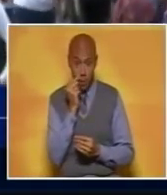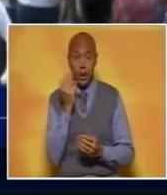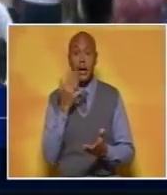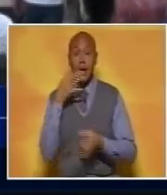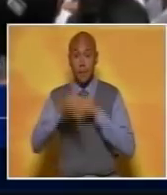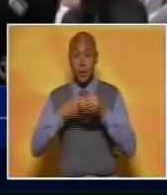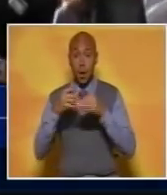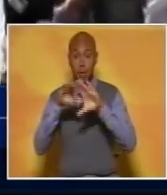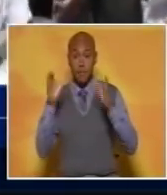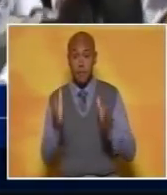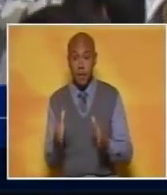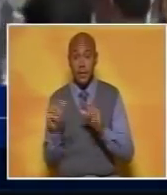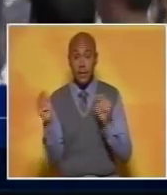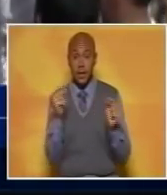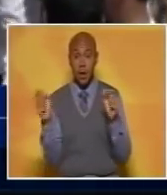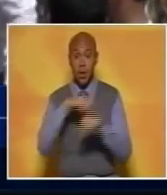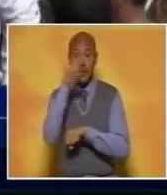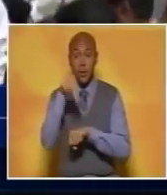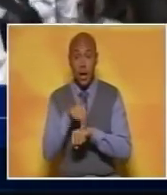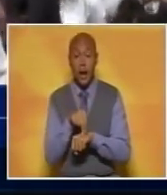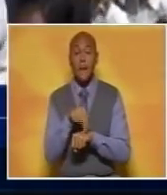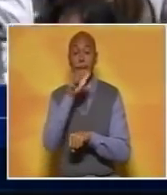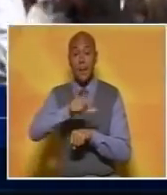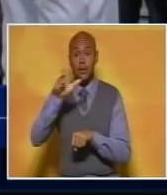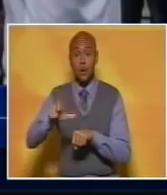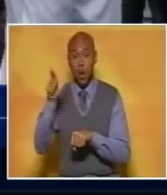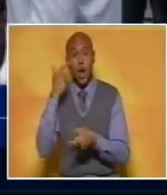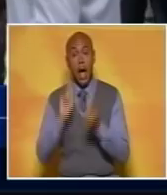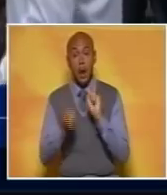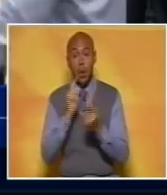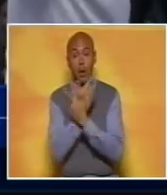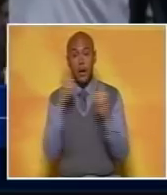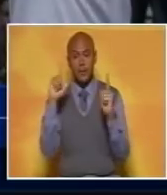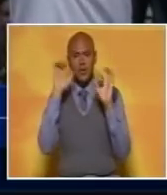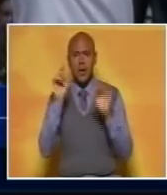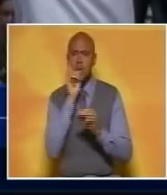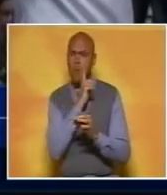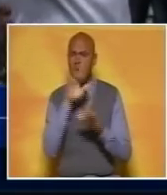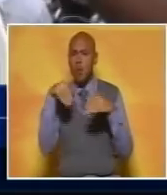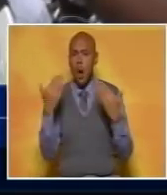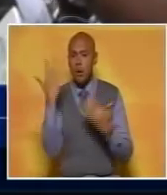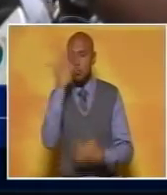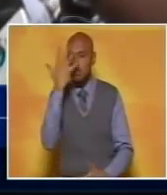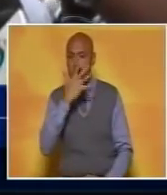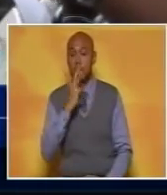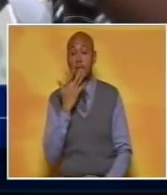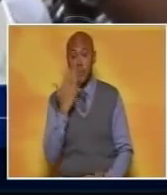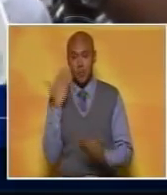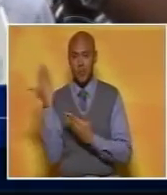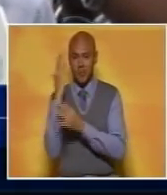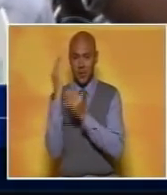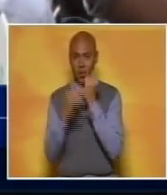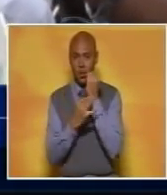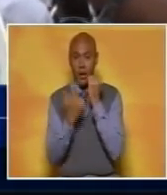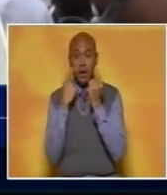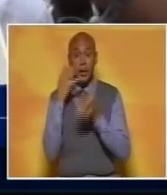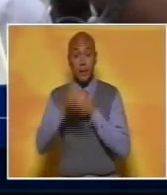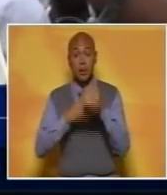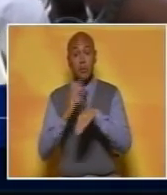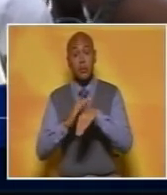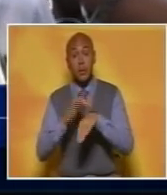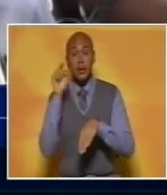diálogo nacional serán liberadas varias personas, aunque no especificó nombres ni cuántos serían. Creo que vamos a lograr la